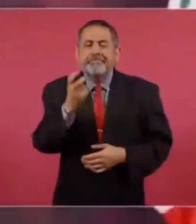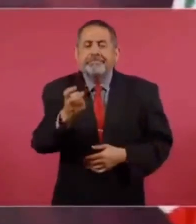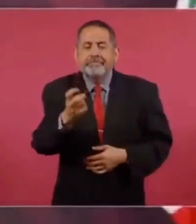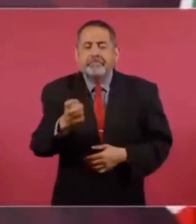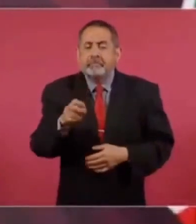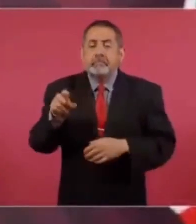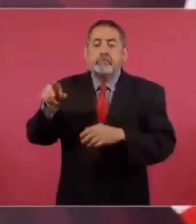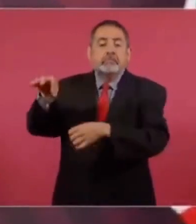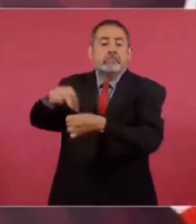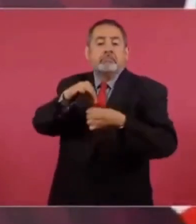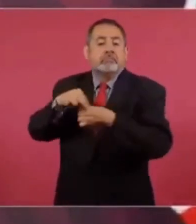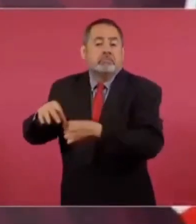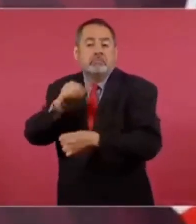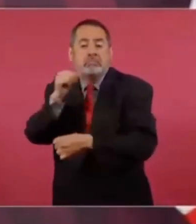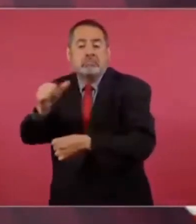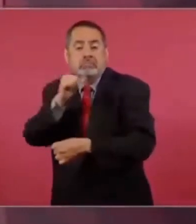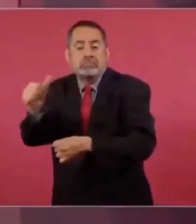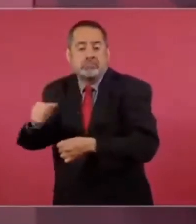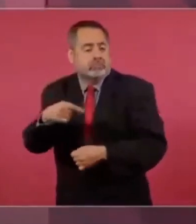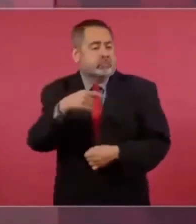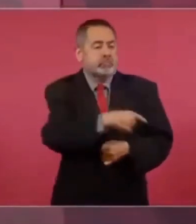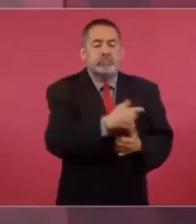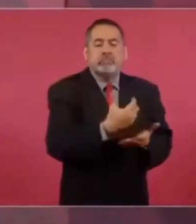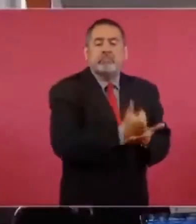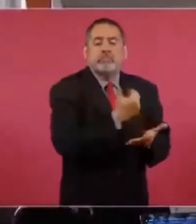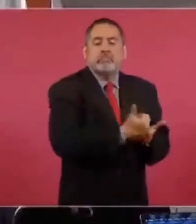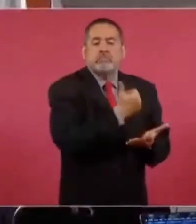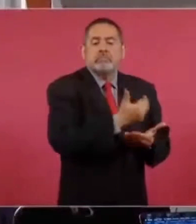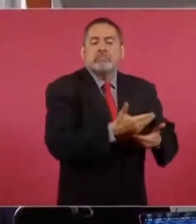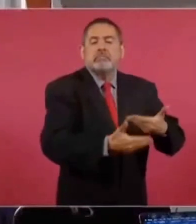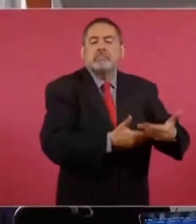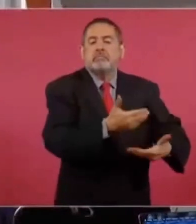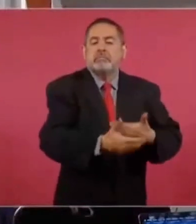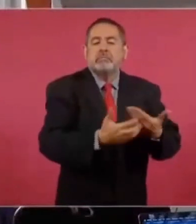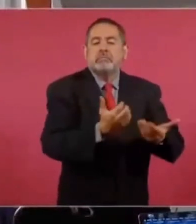ayudaba a dilatar y a mediatizar